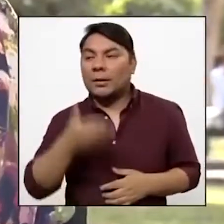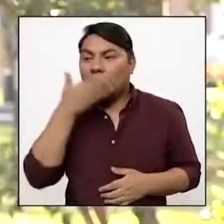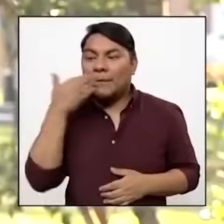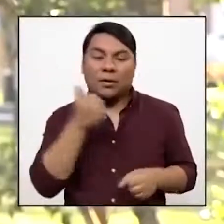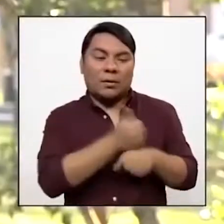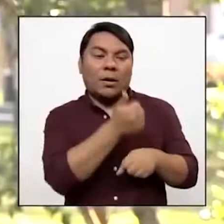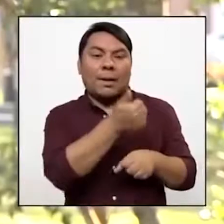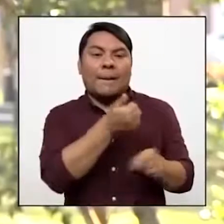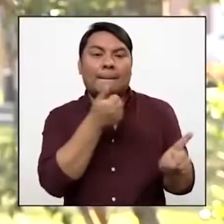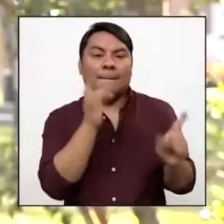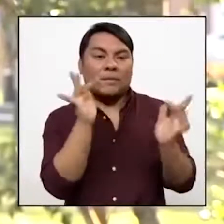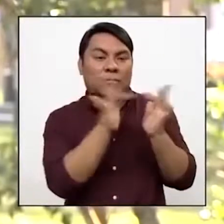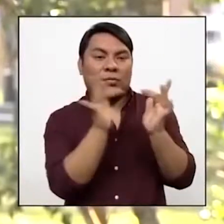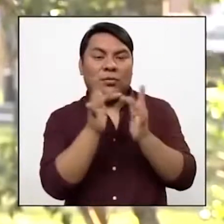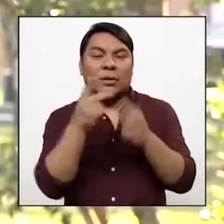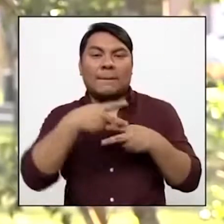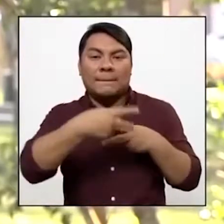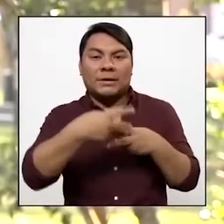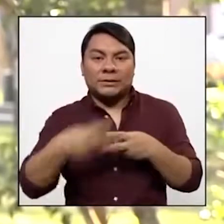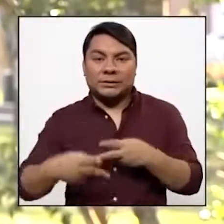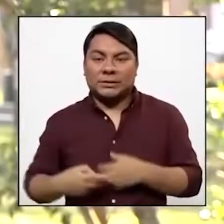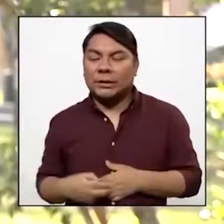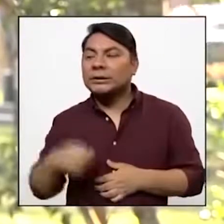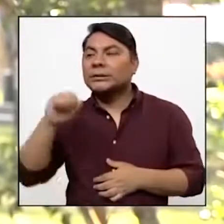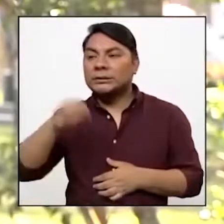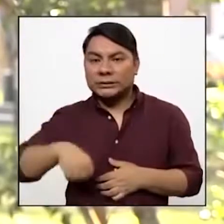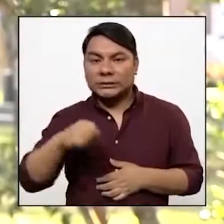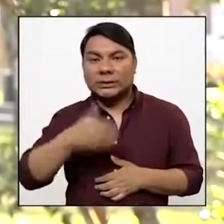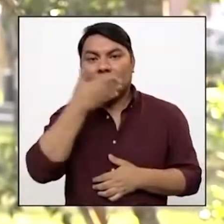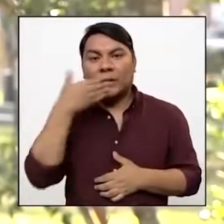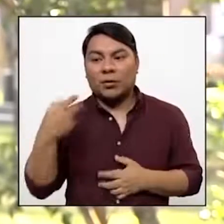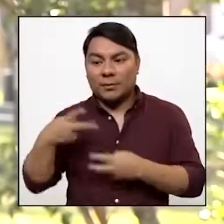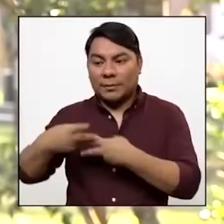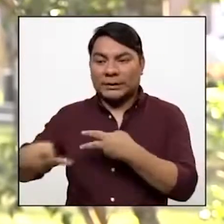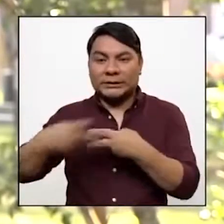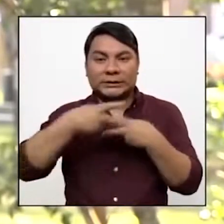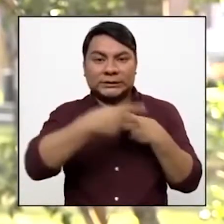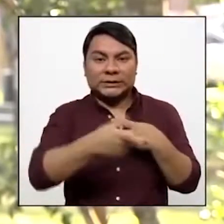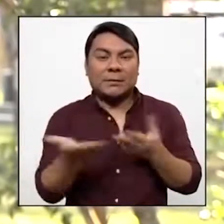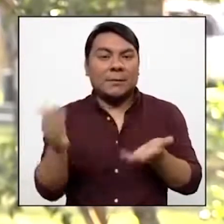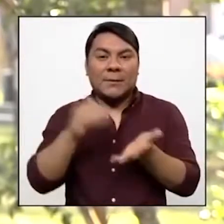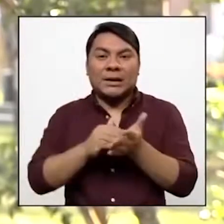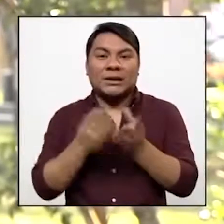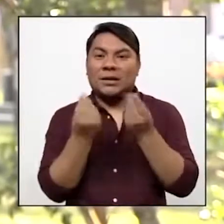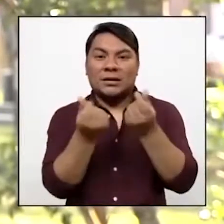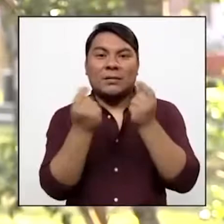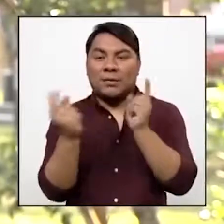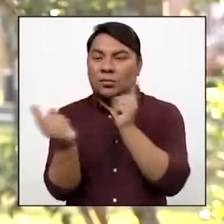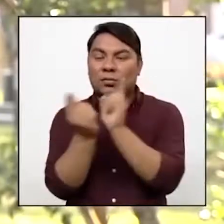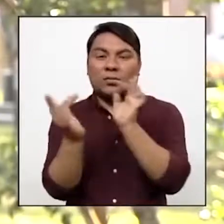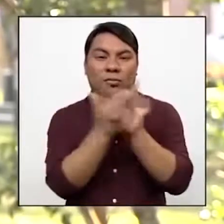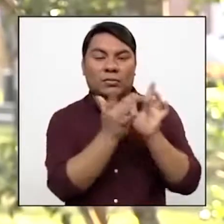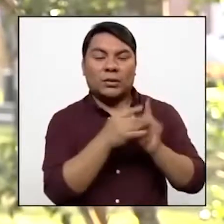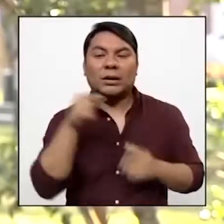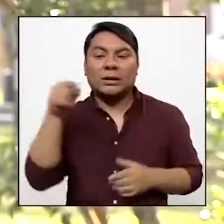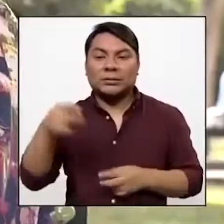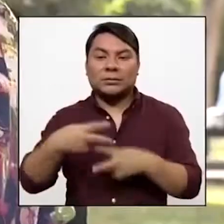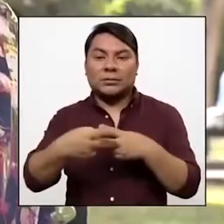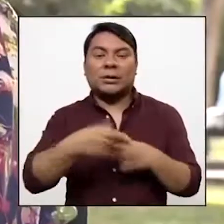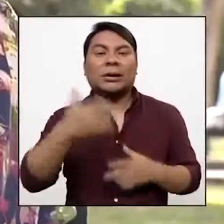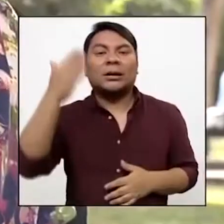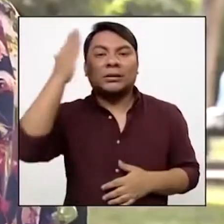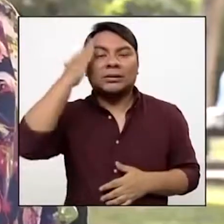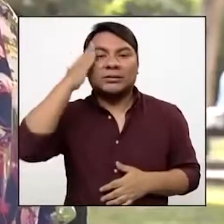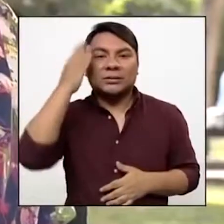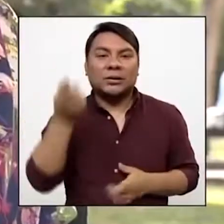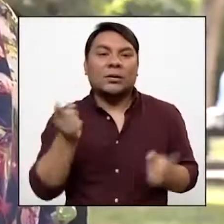entonces. Claro, entonces con tus vecinos, por ejemplo, que siempre alguno de tus vecinos sepa más o menos tus horarios habituales cuando